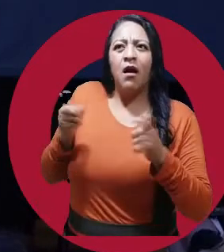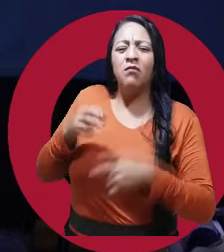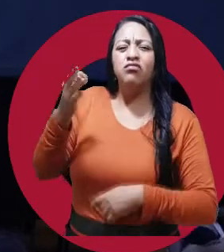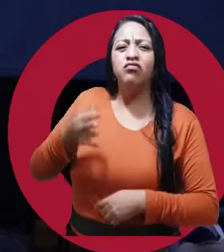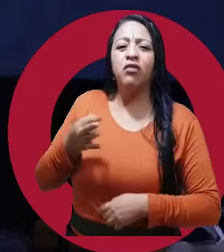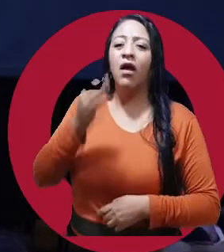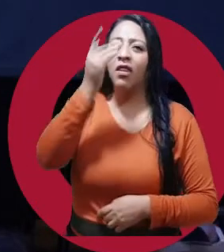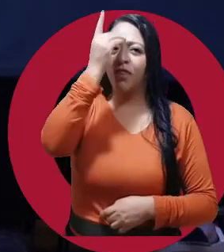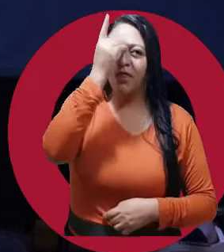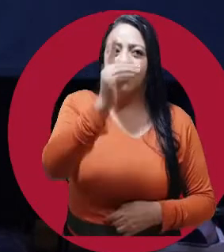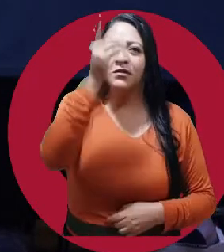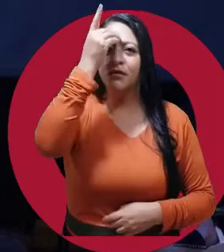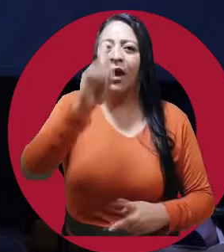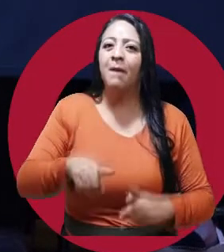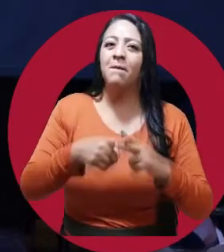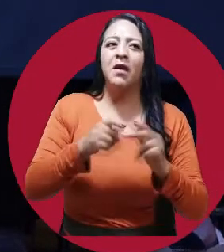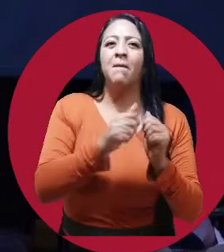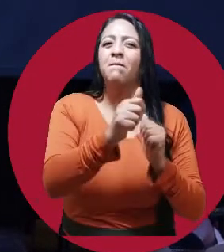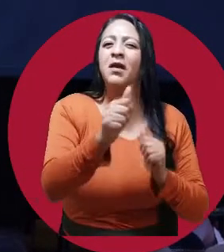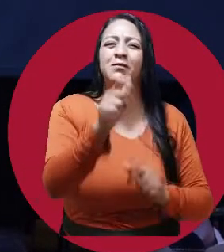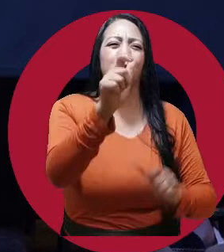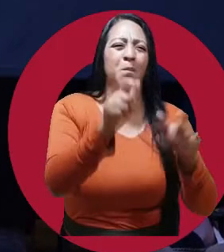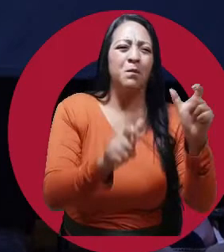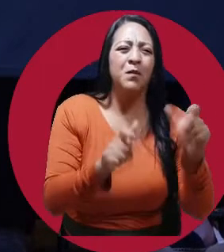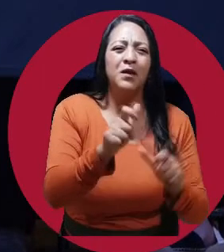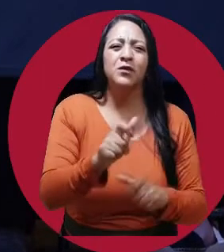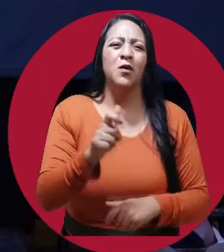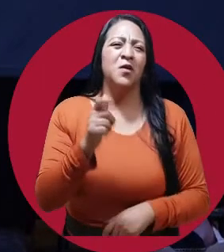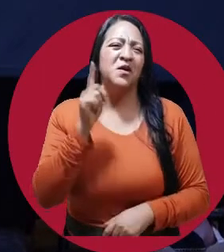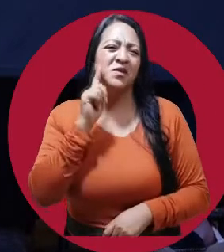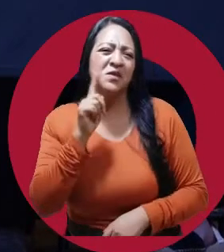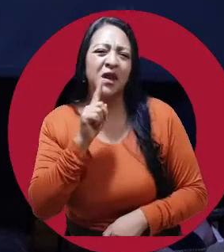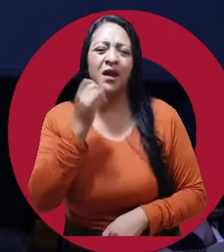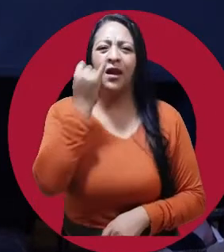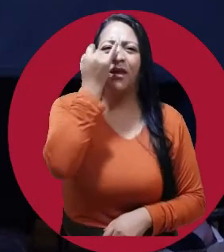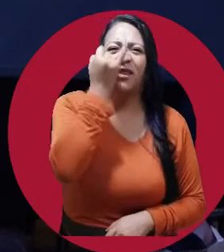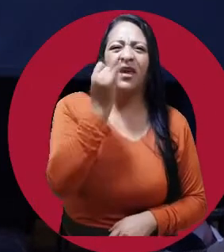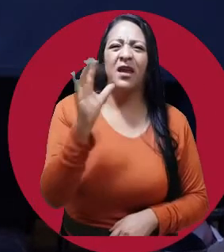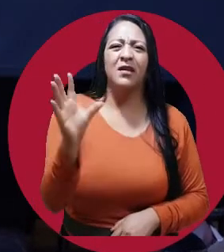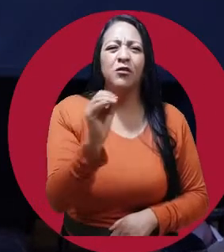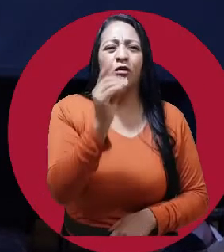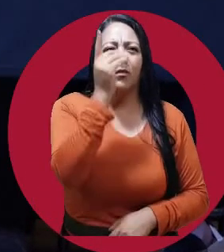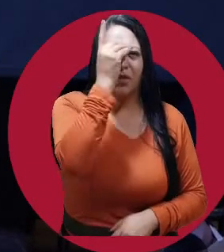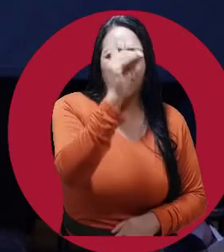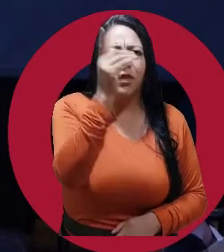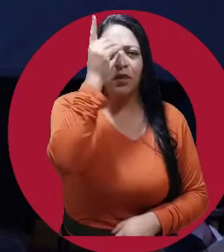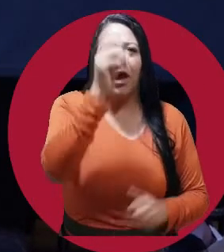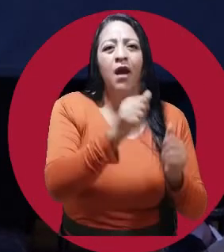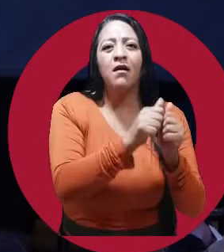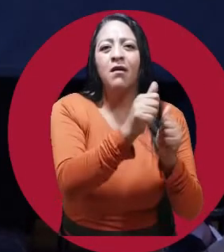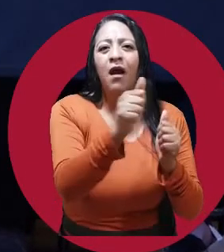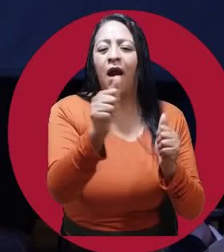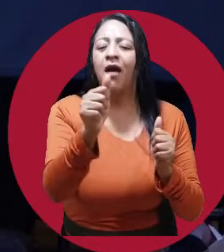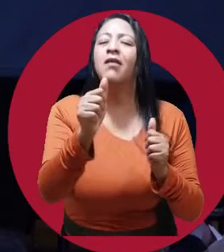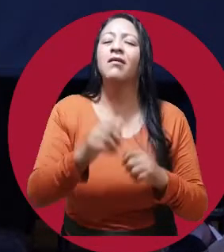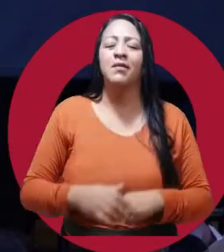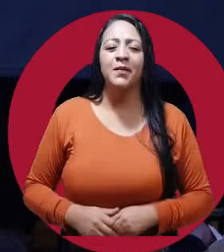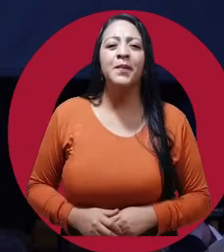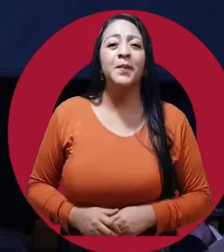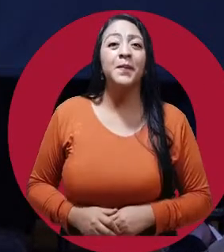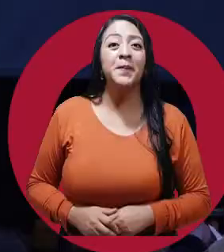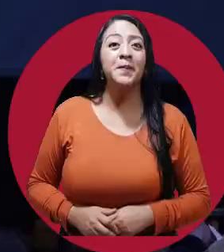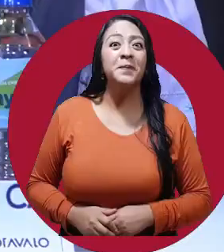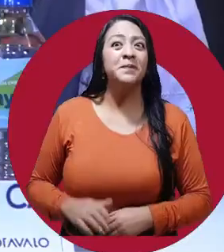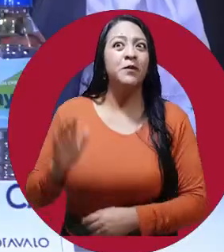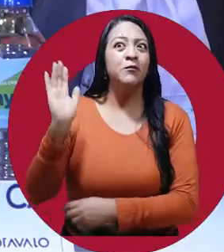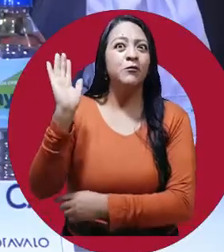tomar las decisiones los mismos pueblos, indígenas, afrodescendientes, mestizos, los mismos que necesitan, ellos toman las decisiones. Los